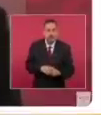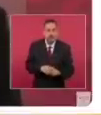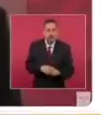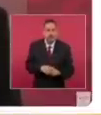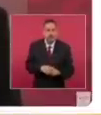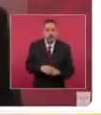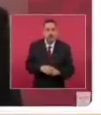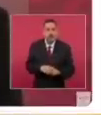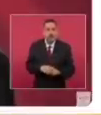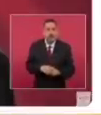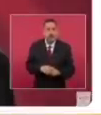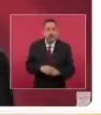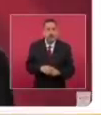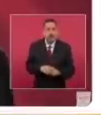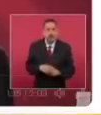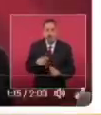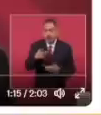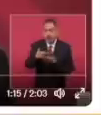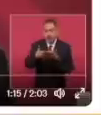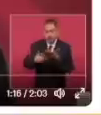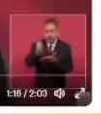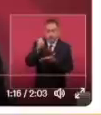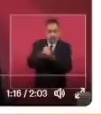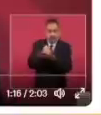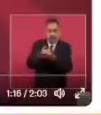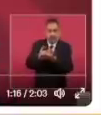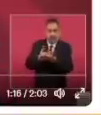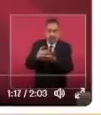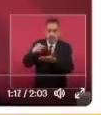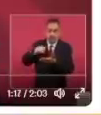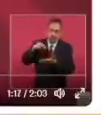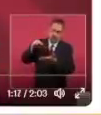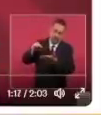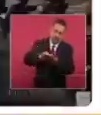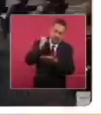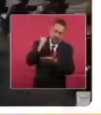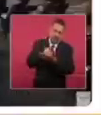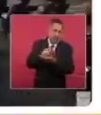estableció un decreto, emití un decreto